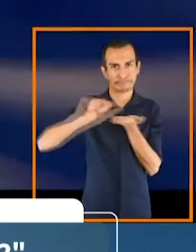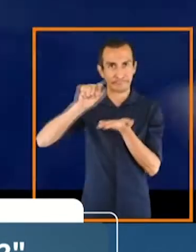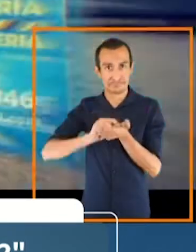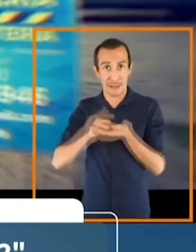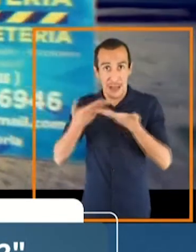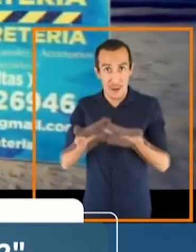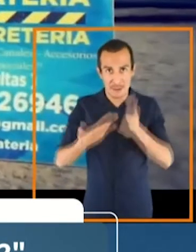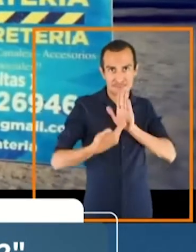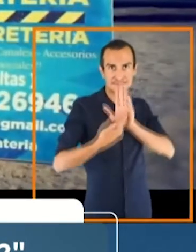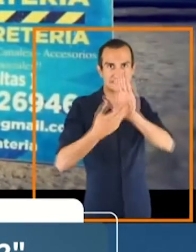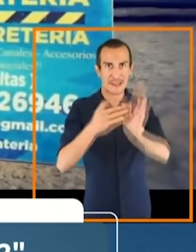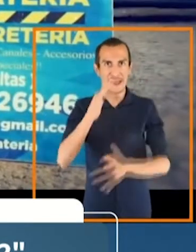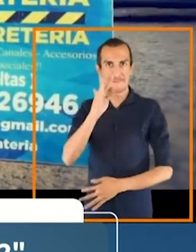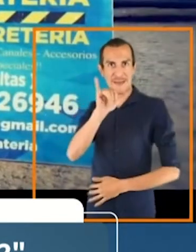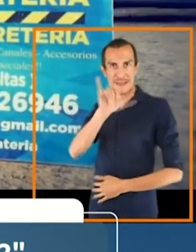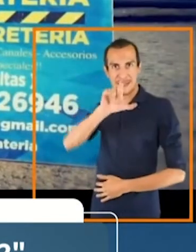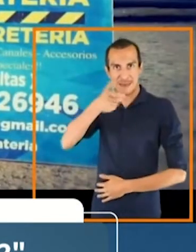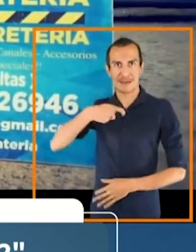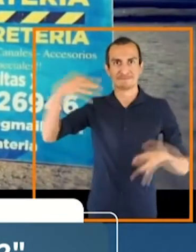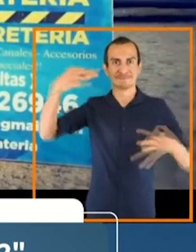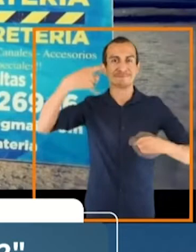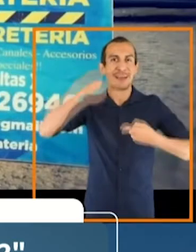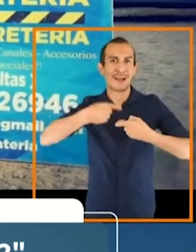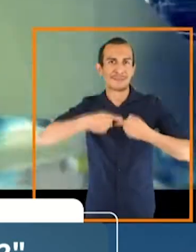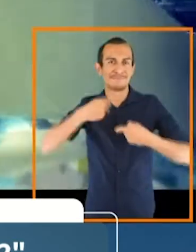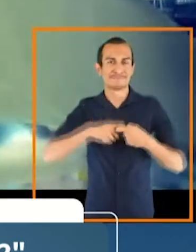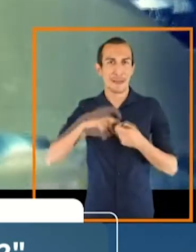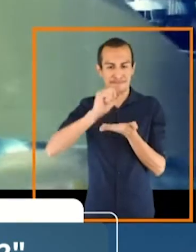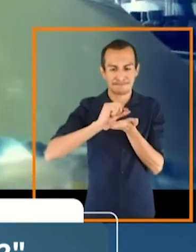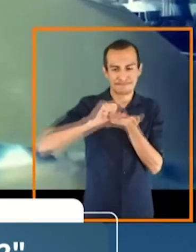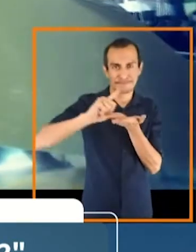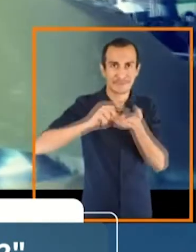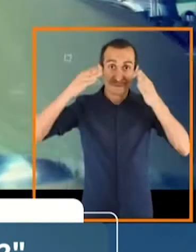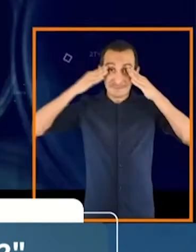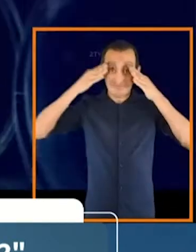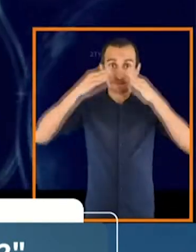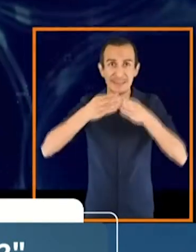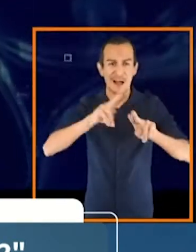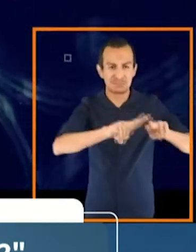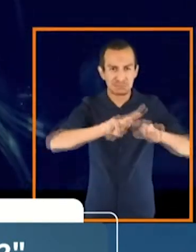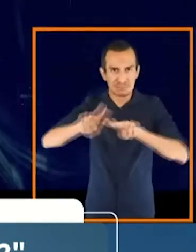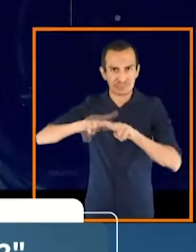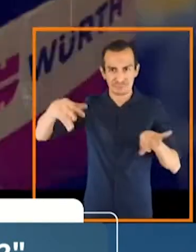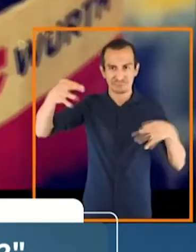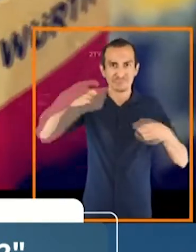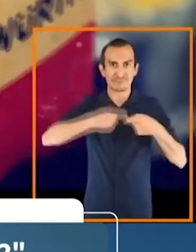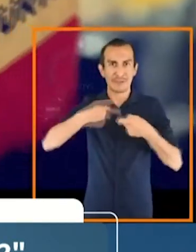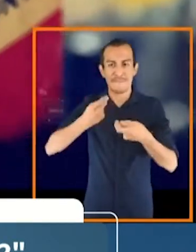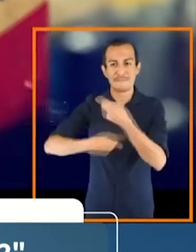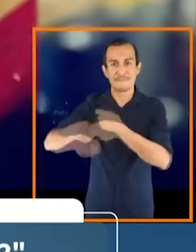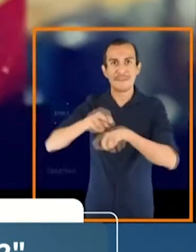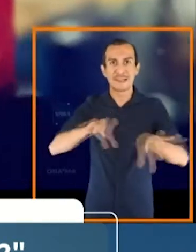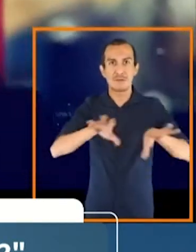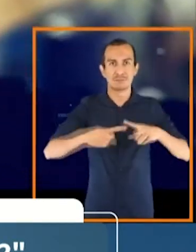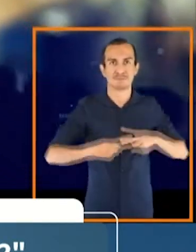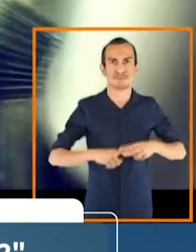muy conocidas, lo que ayuda es que tú puedas incentivar aún más tu emprendimiento.